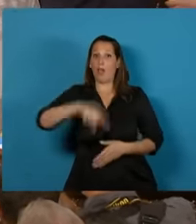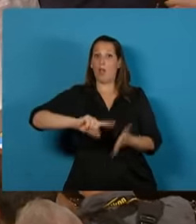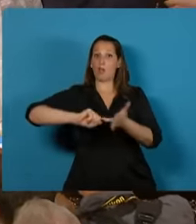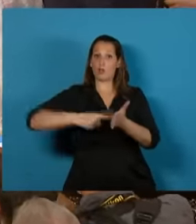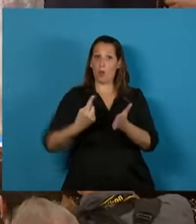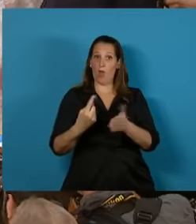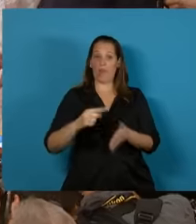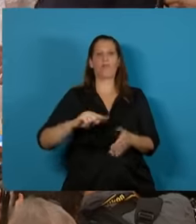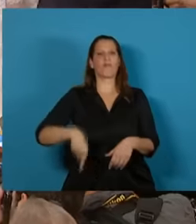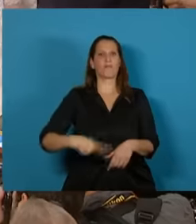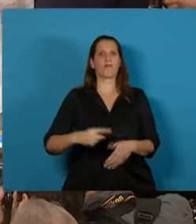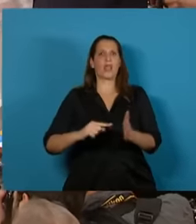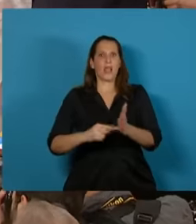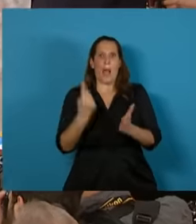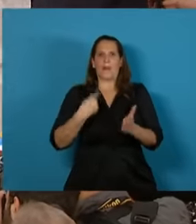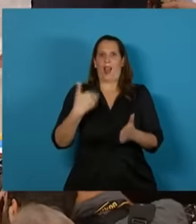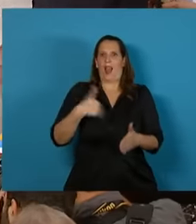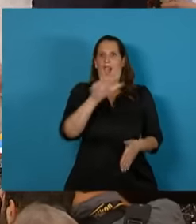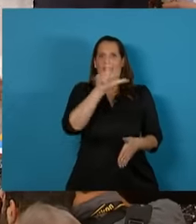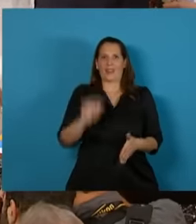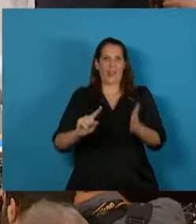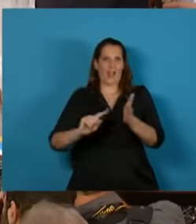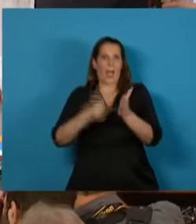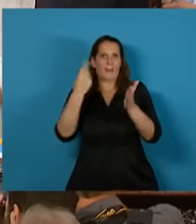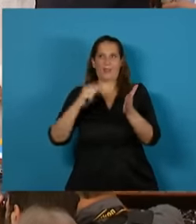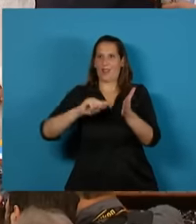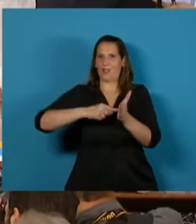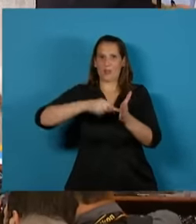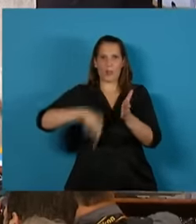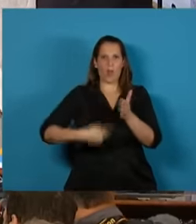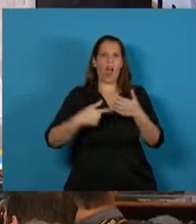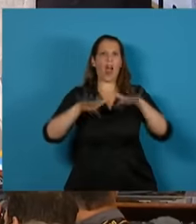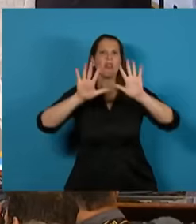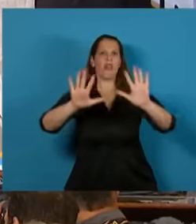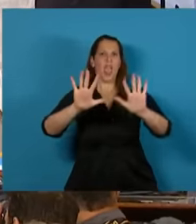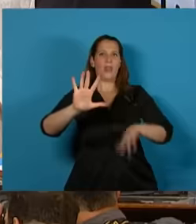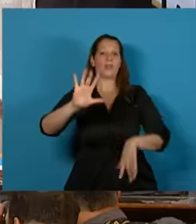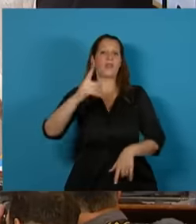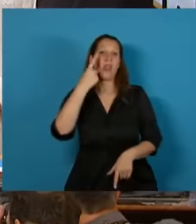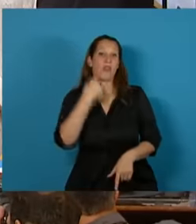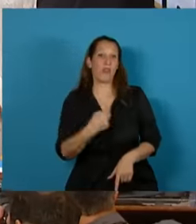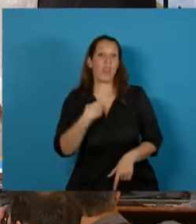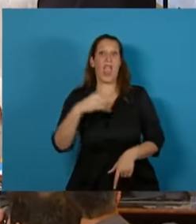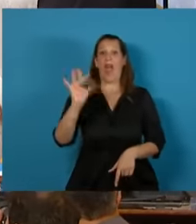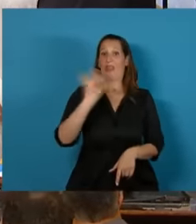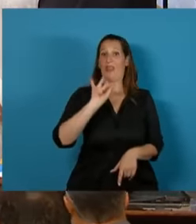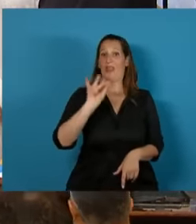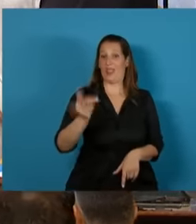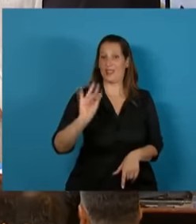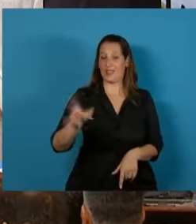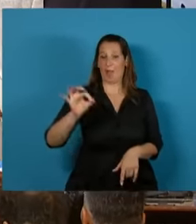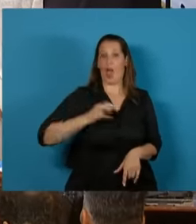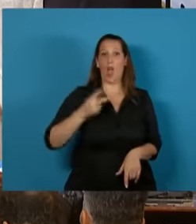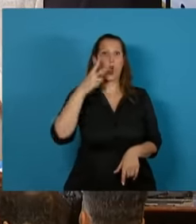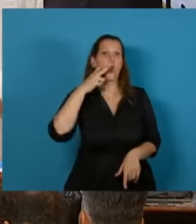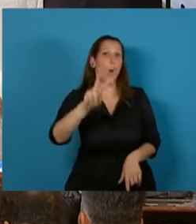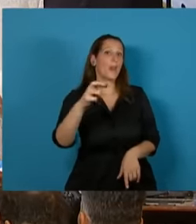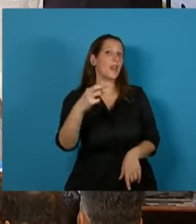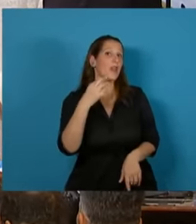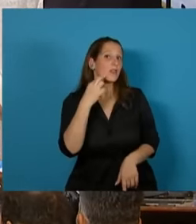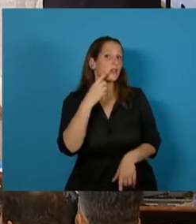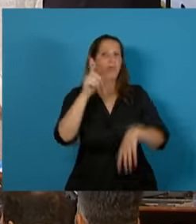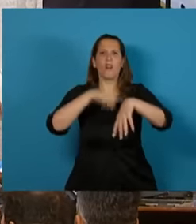Buenos Aires, capital de la República Argentina, a los 10 días del mes de diciembre del año 2019, siendo